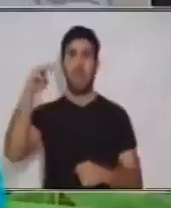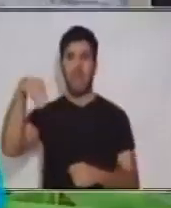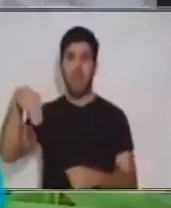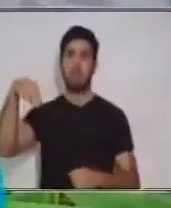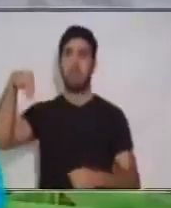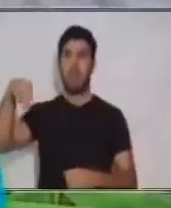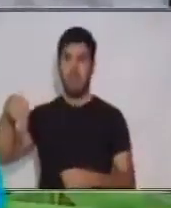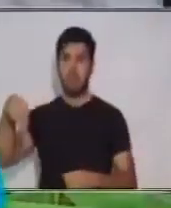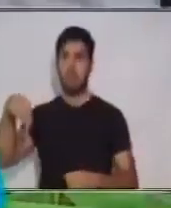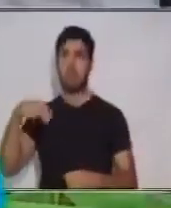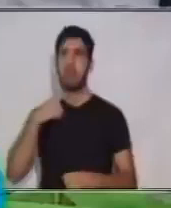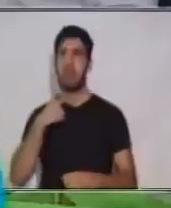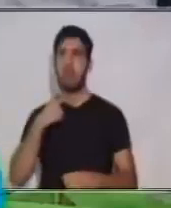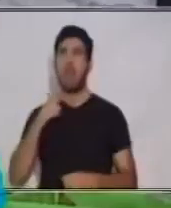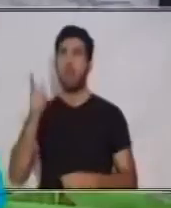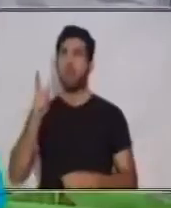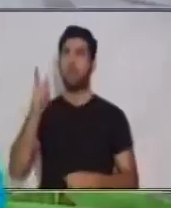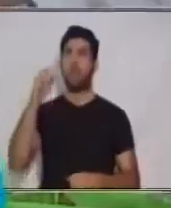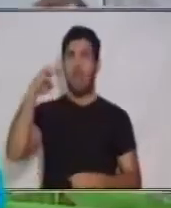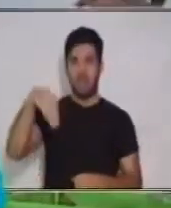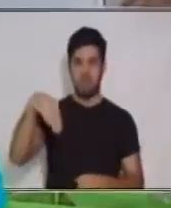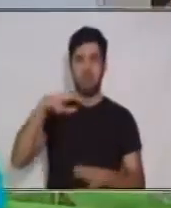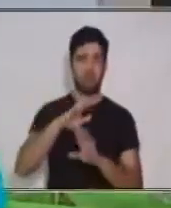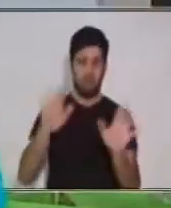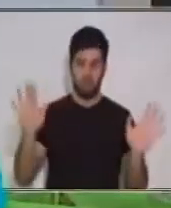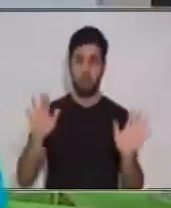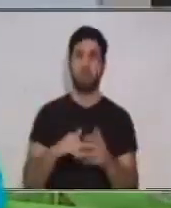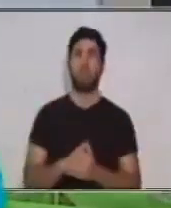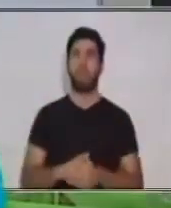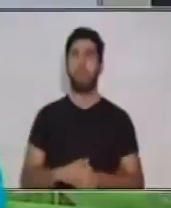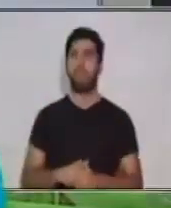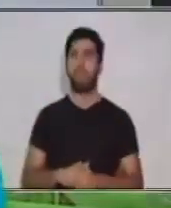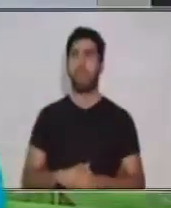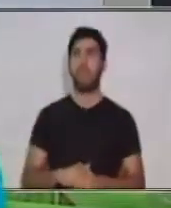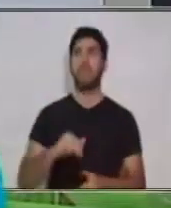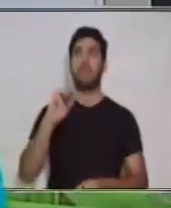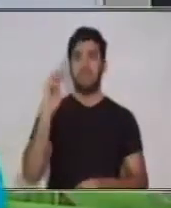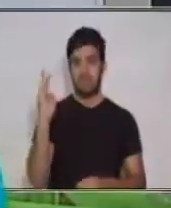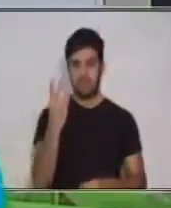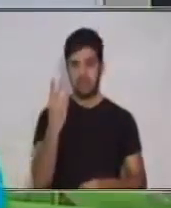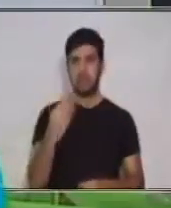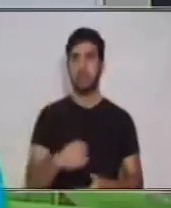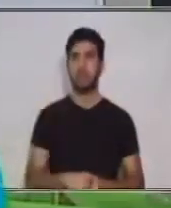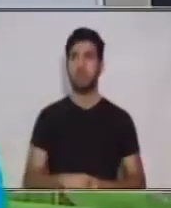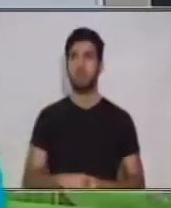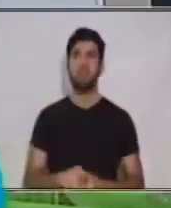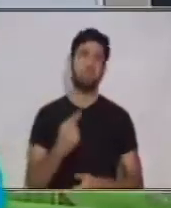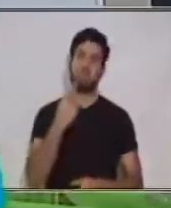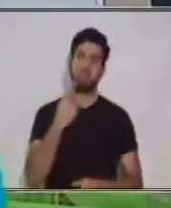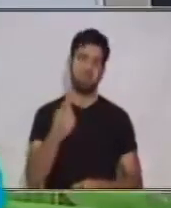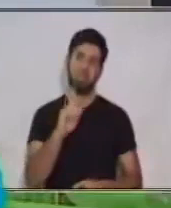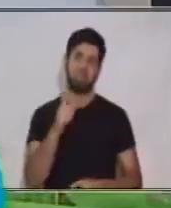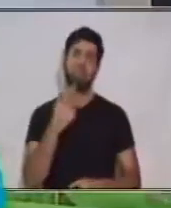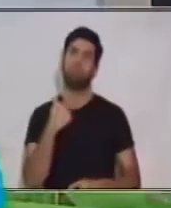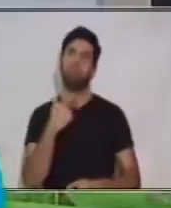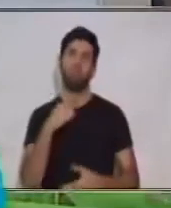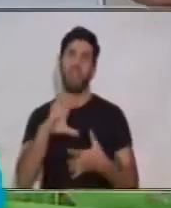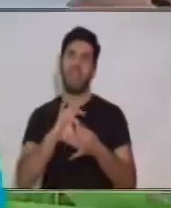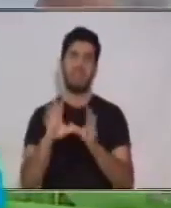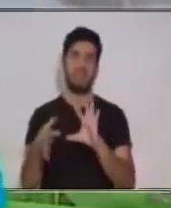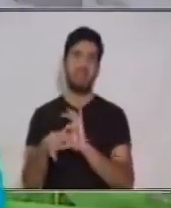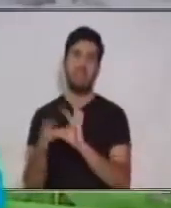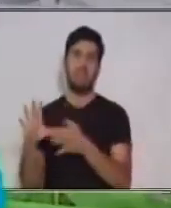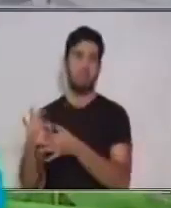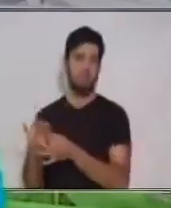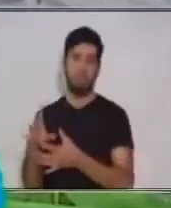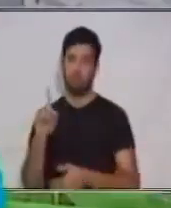fútbol, el baloncesto y maratón. La persona 3 dice que ninguno. La persona 3